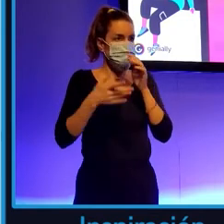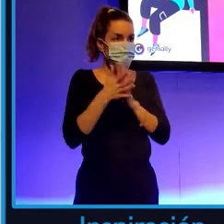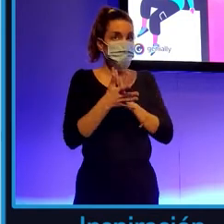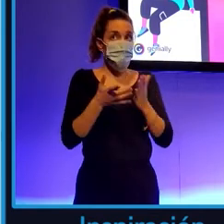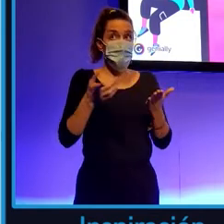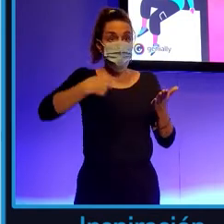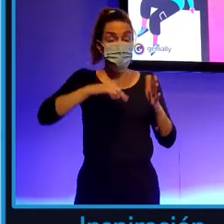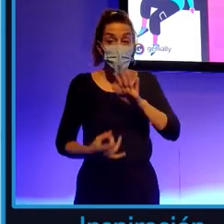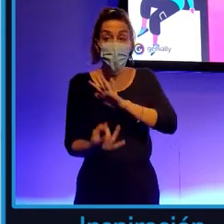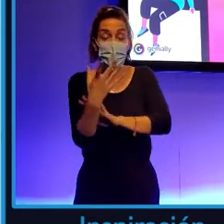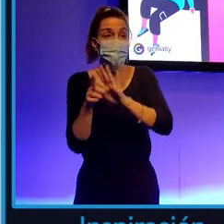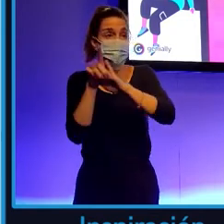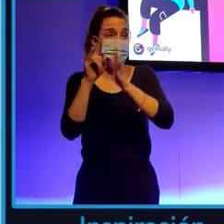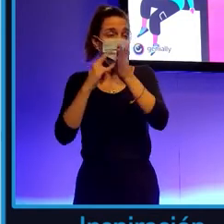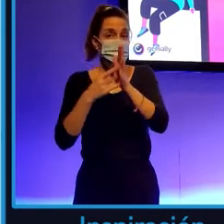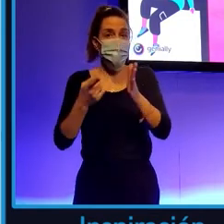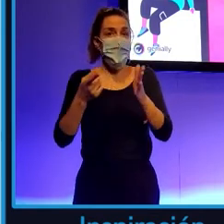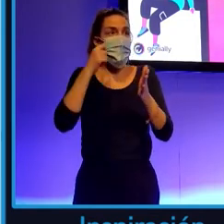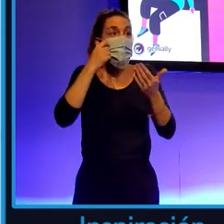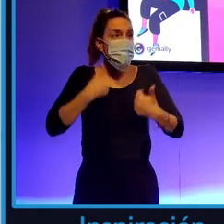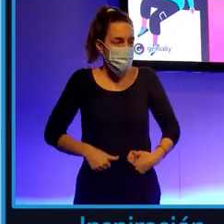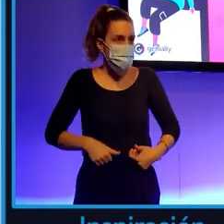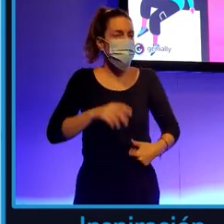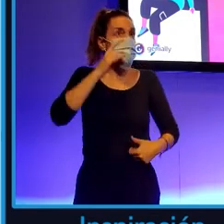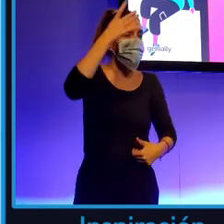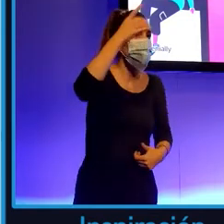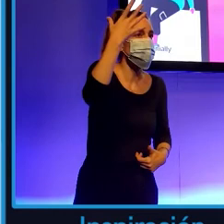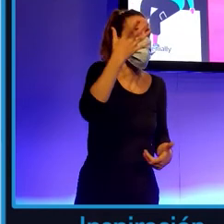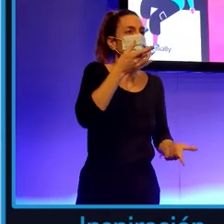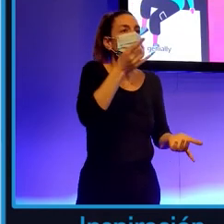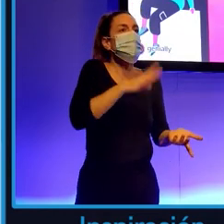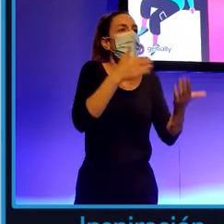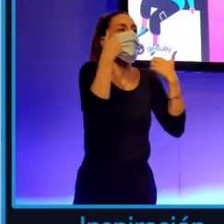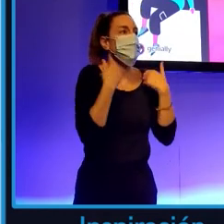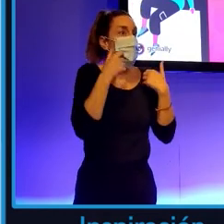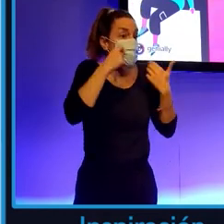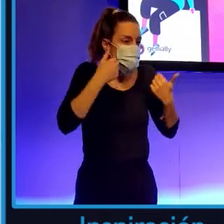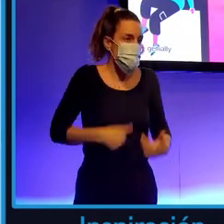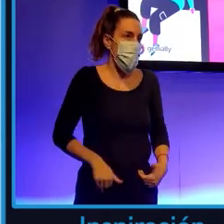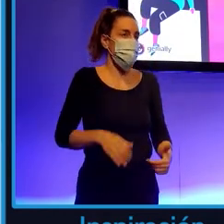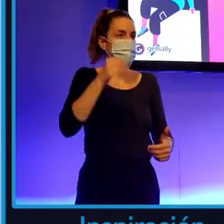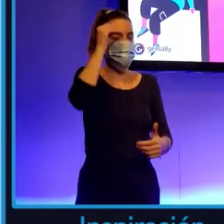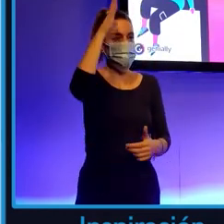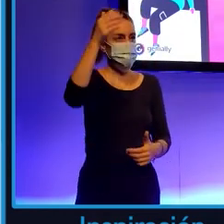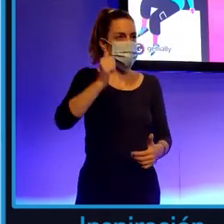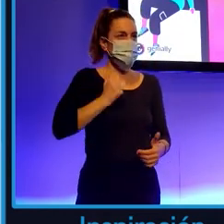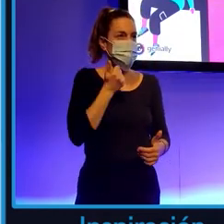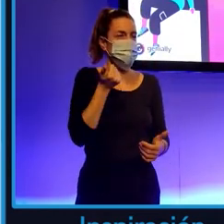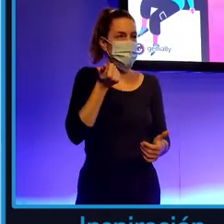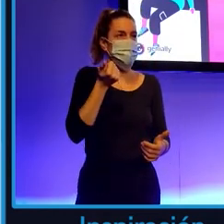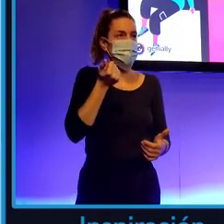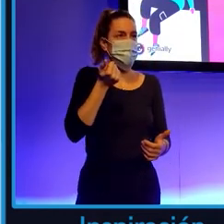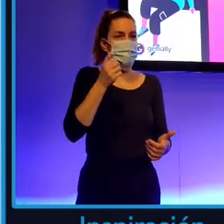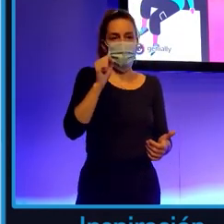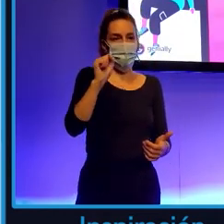tecnológicos es que somos nosotros los que hemos innovado es que todo lo que existe de inteligencia artificial y de algoritmos somos